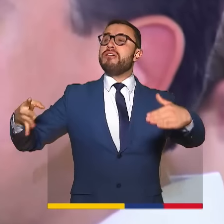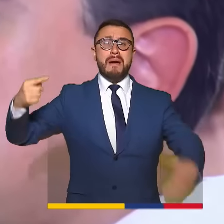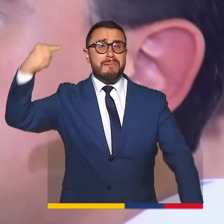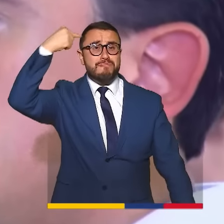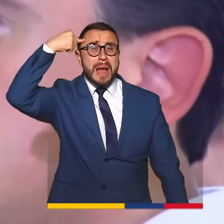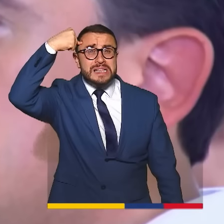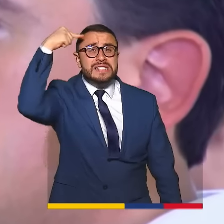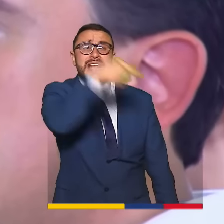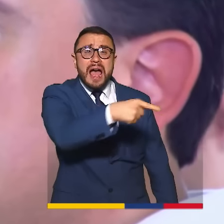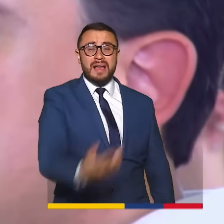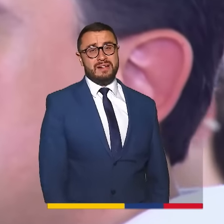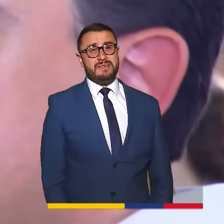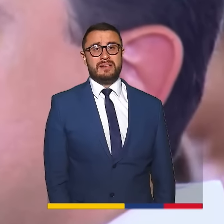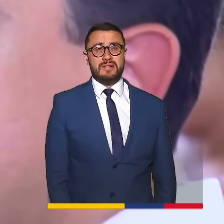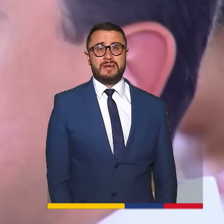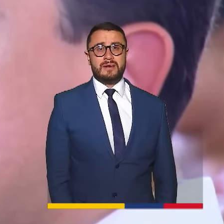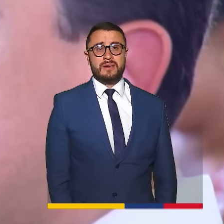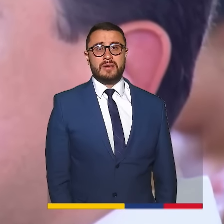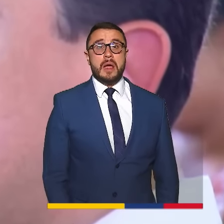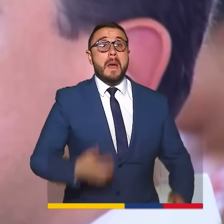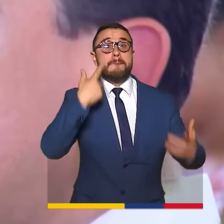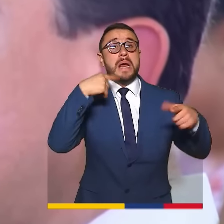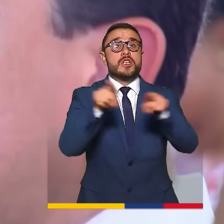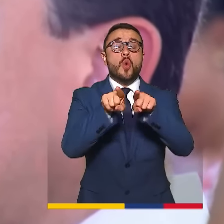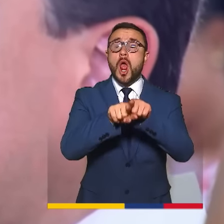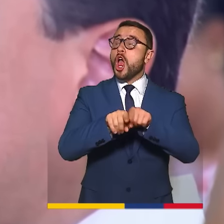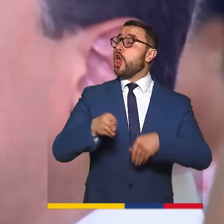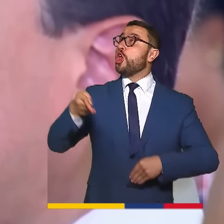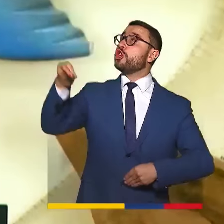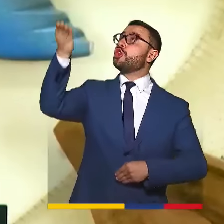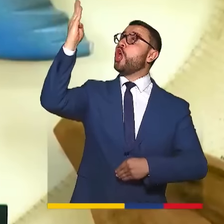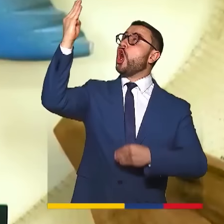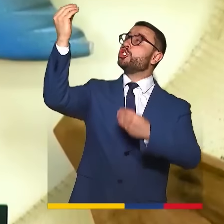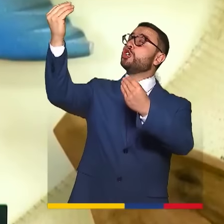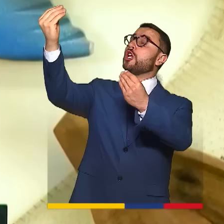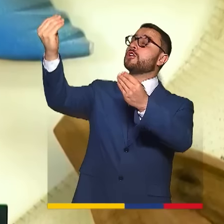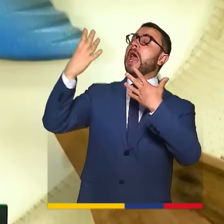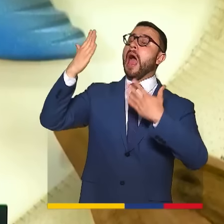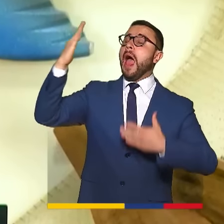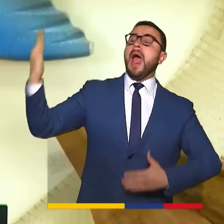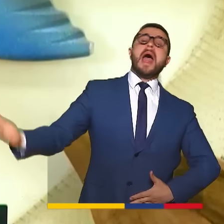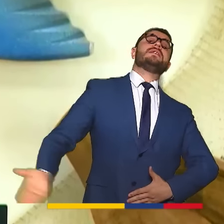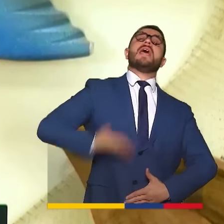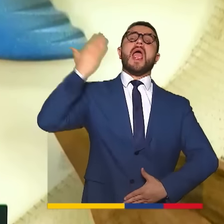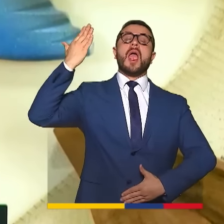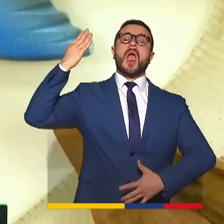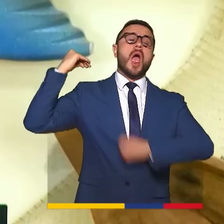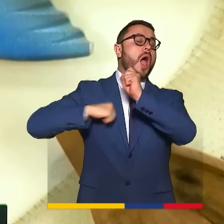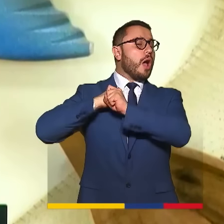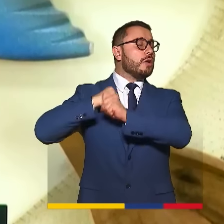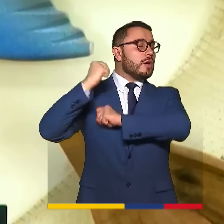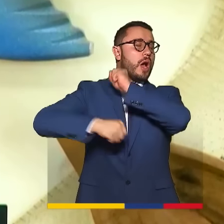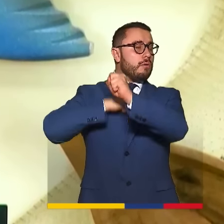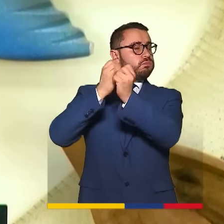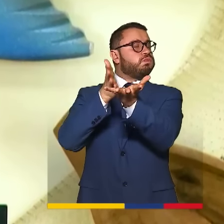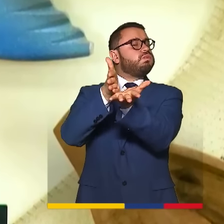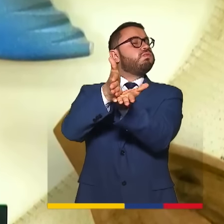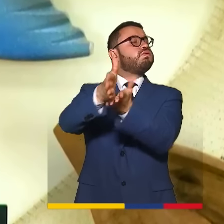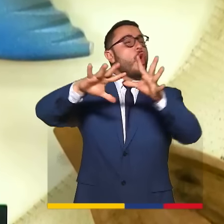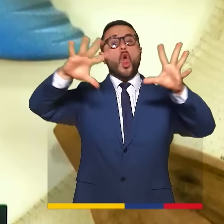y que tenían como designio divino per se por la eternidad dominar el